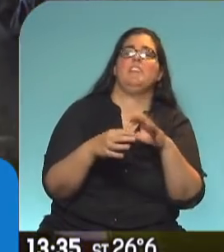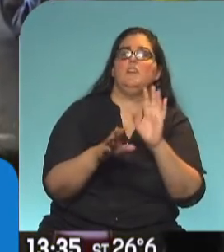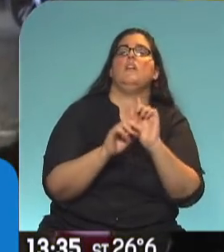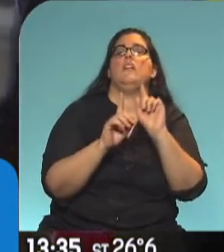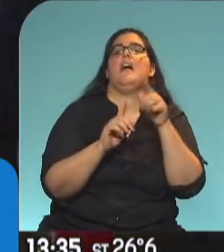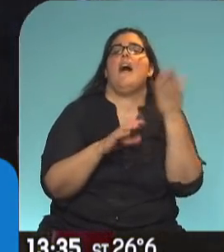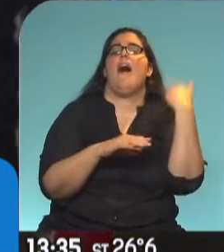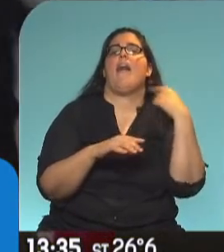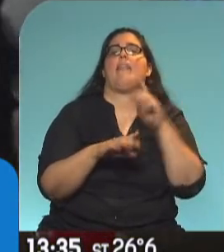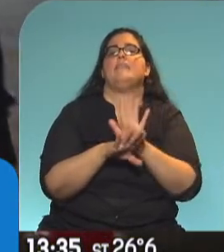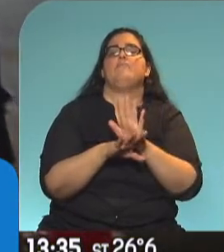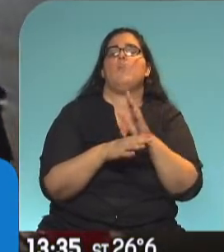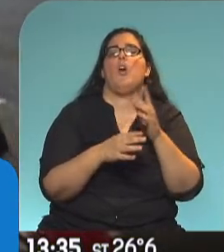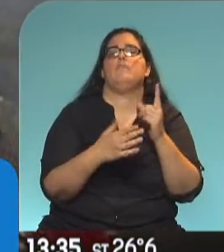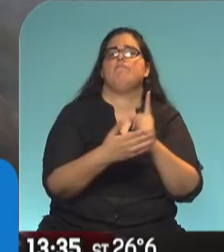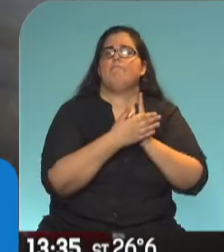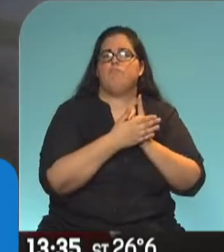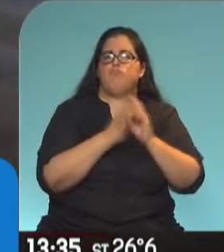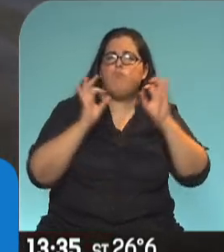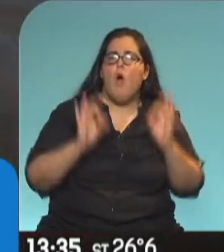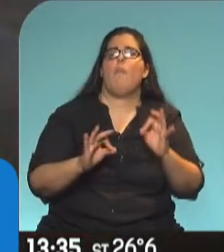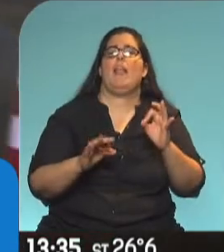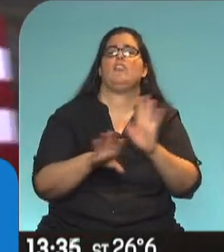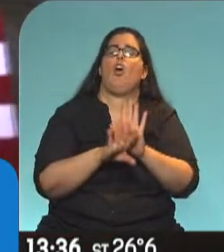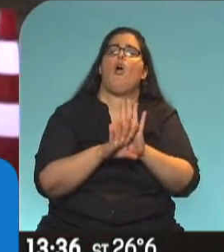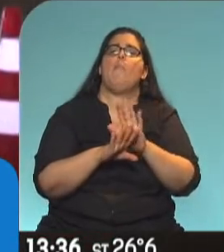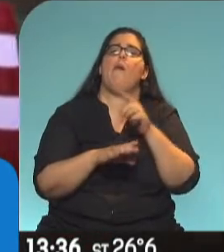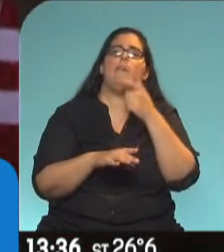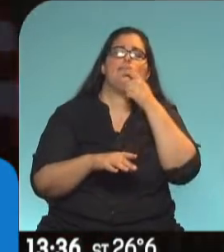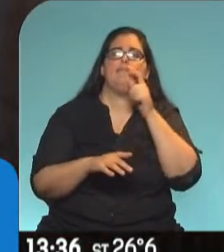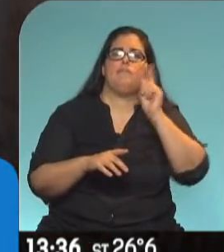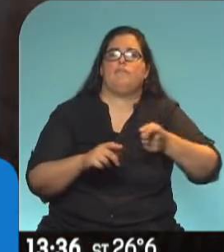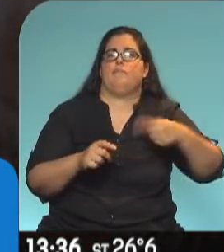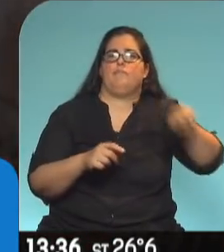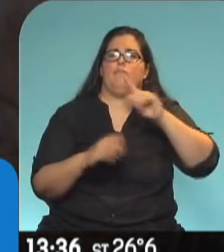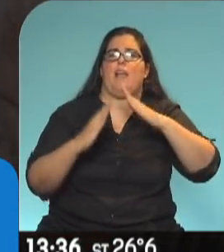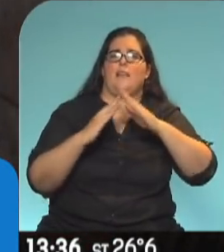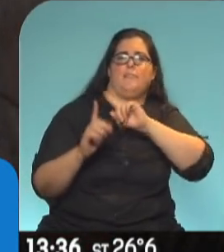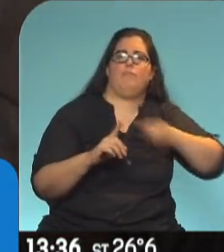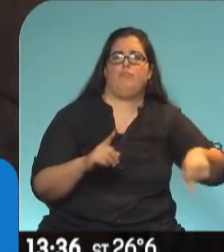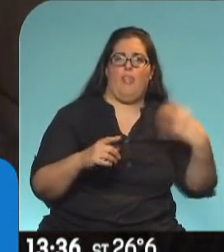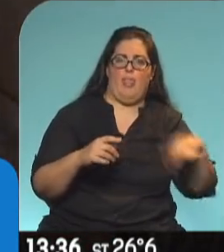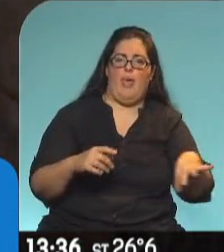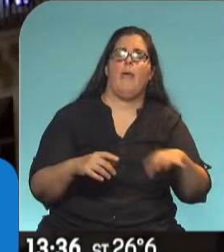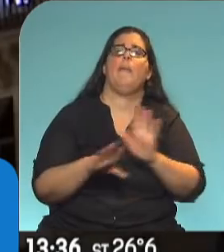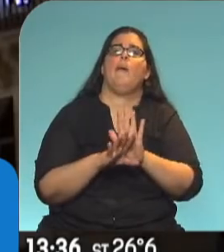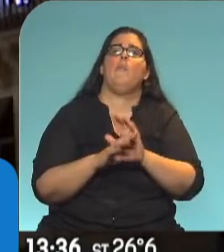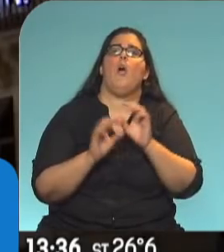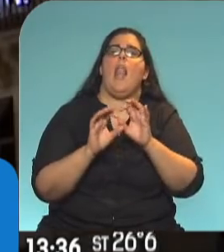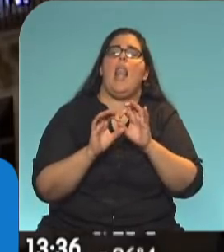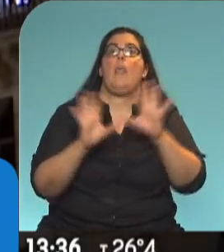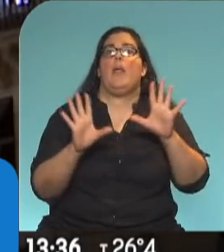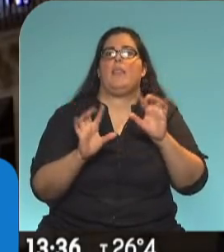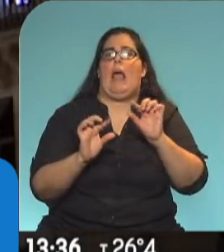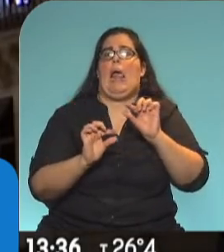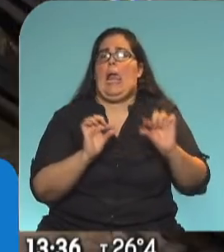total y decretó el toque de queda desde las 8 de la noche hasta las 6 de la mañana. Libertad a cuentagotas para reactivar el consumo